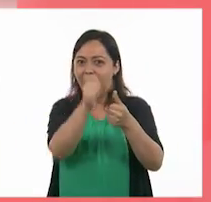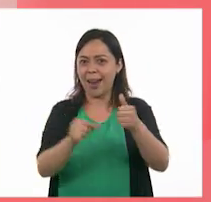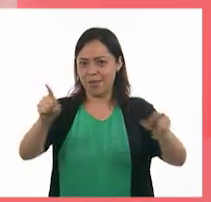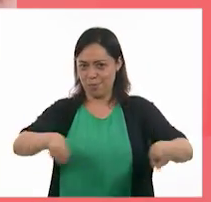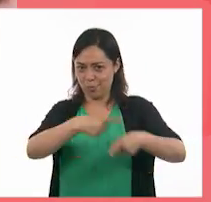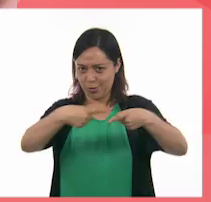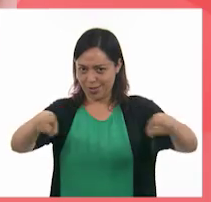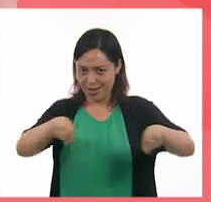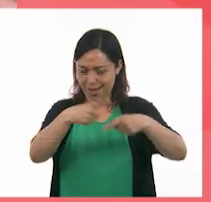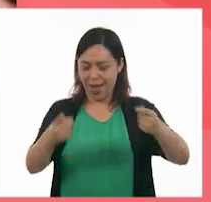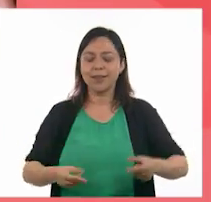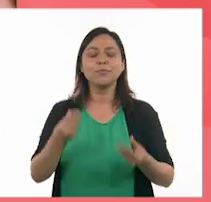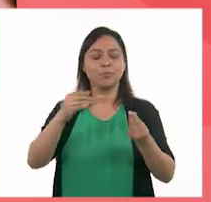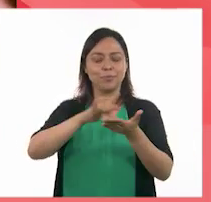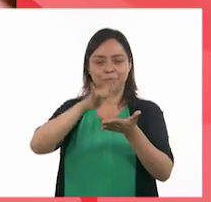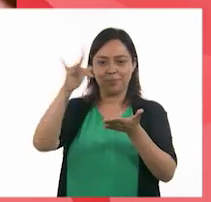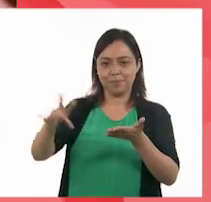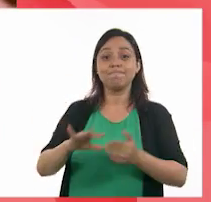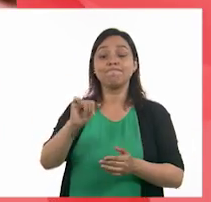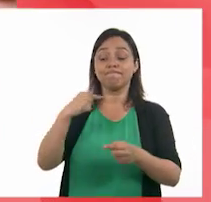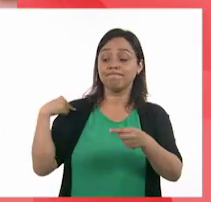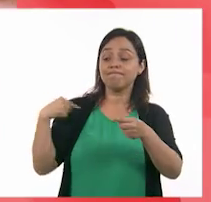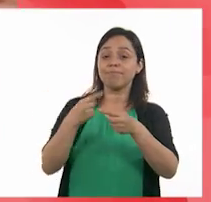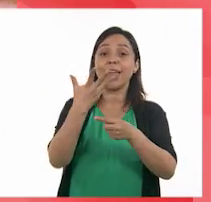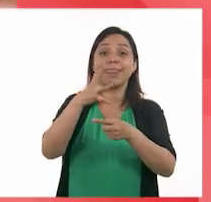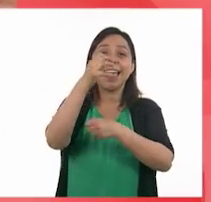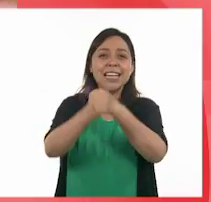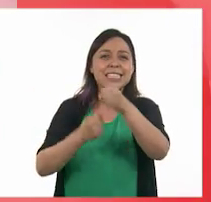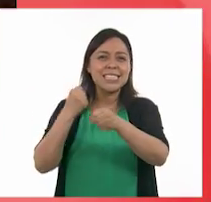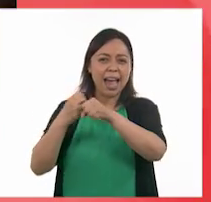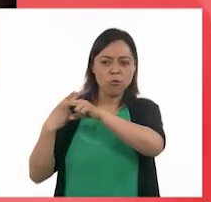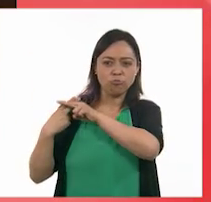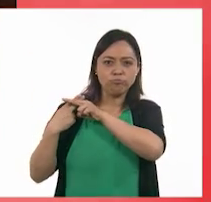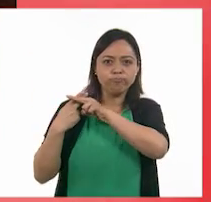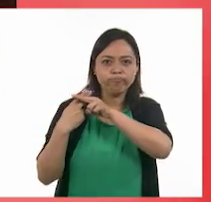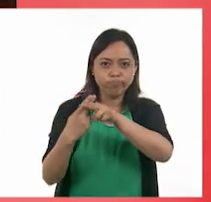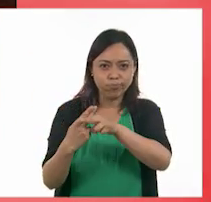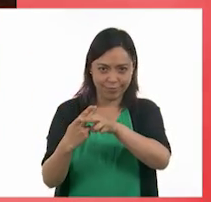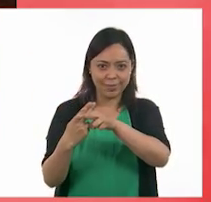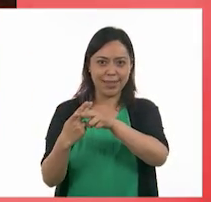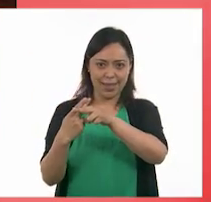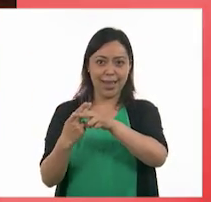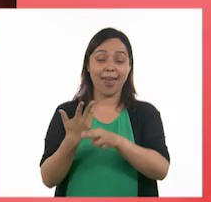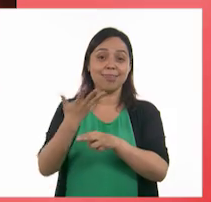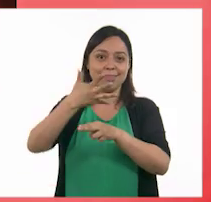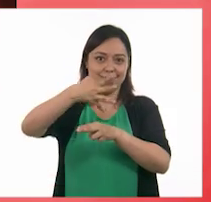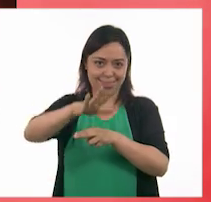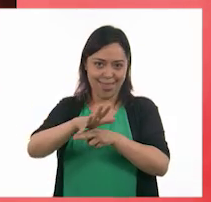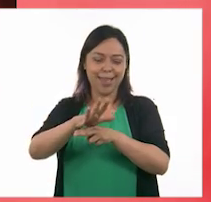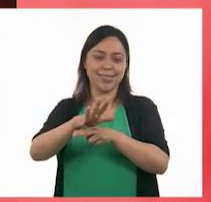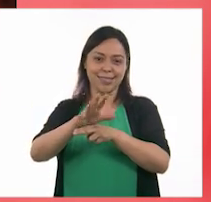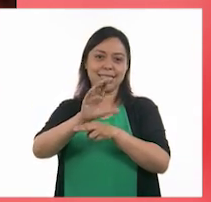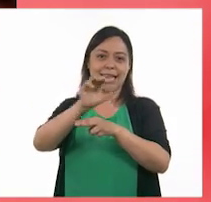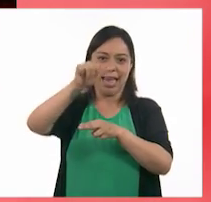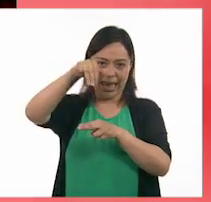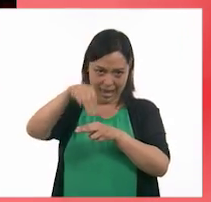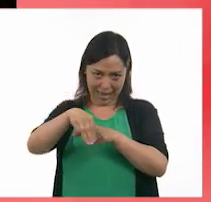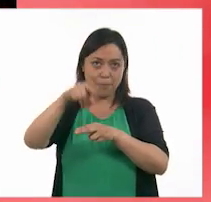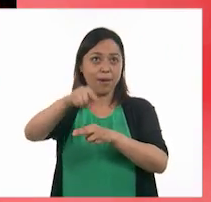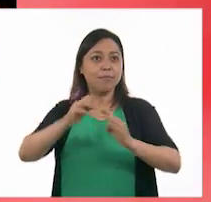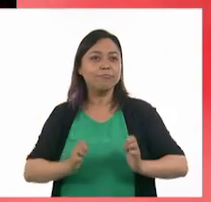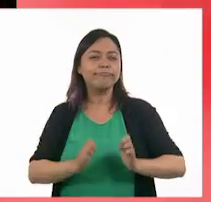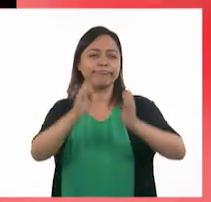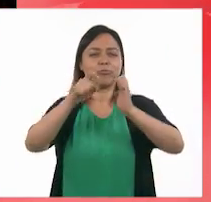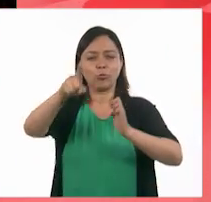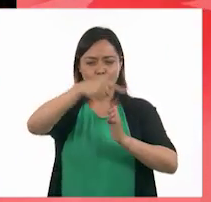Muchas gracias, Brenda. Claro que sí, pues tenemos 10 años, estamos festejando el 10º aniversario del CAM, de este edificio maravilloso que ya van